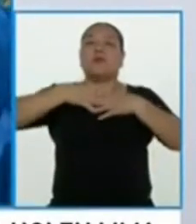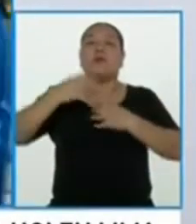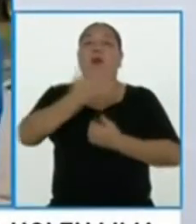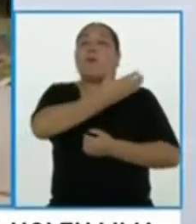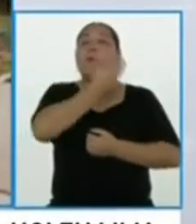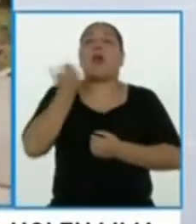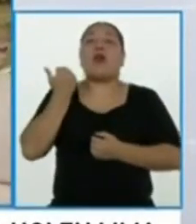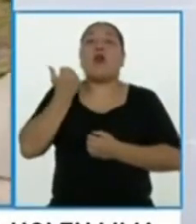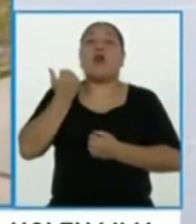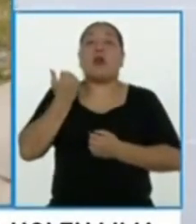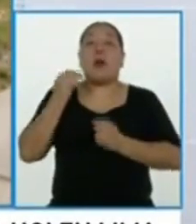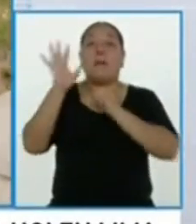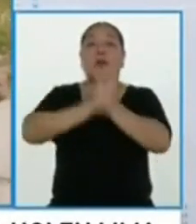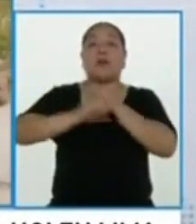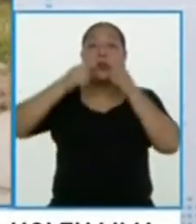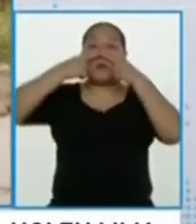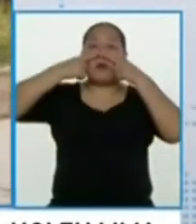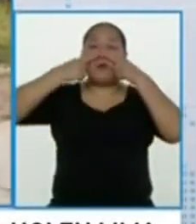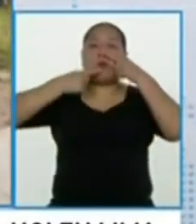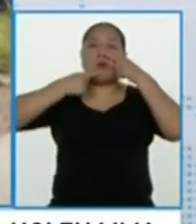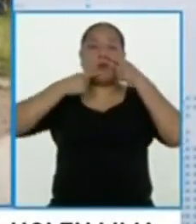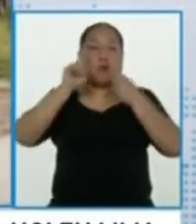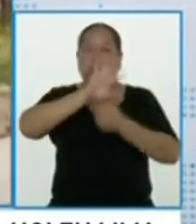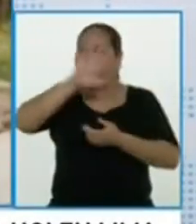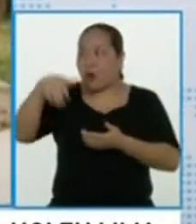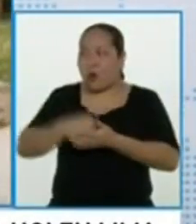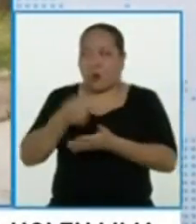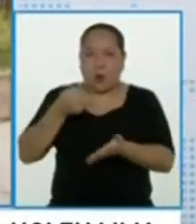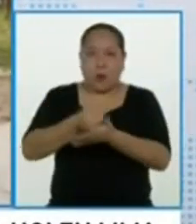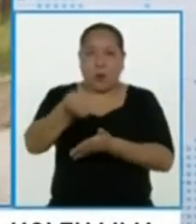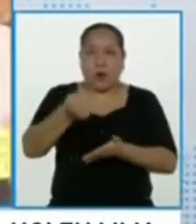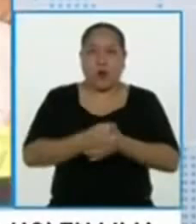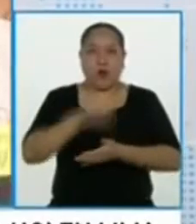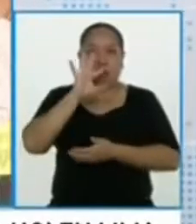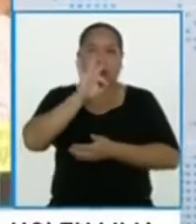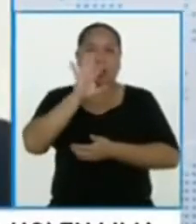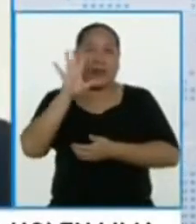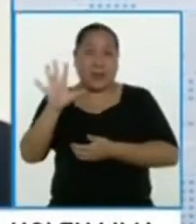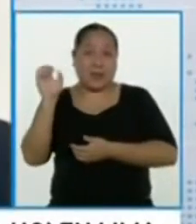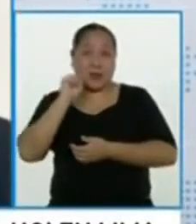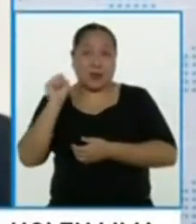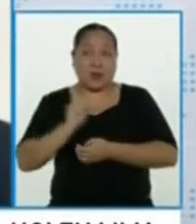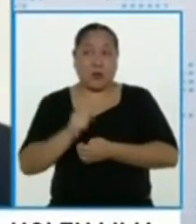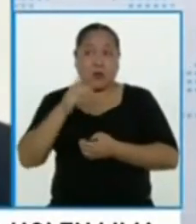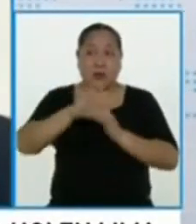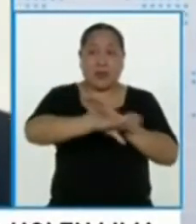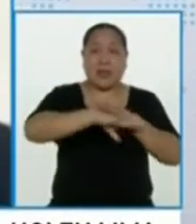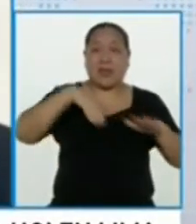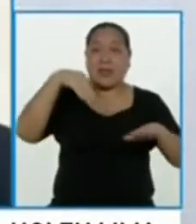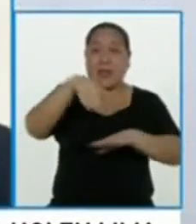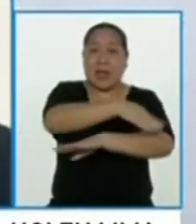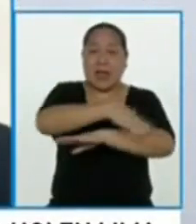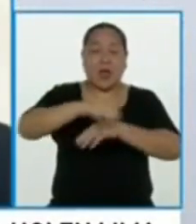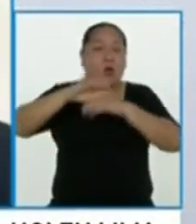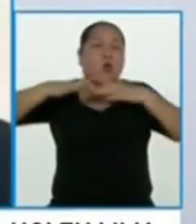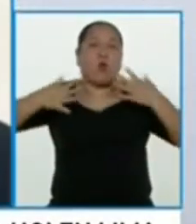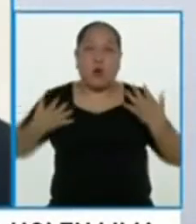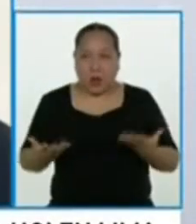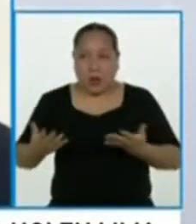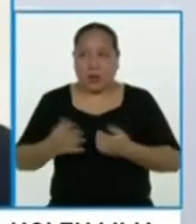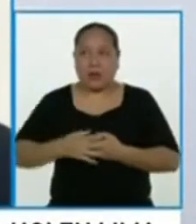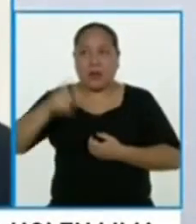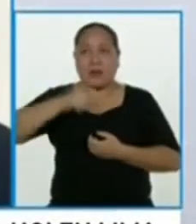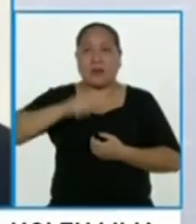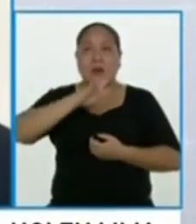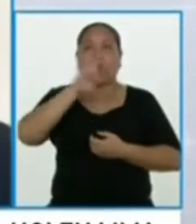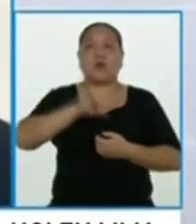protección de tu boca y tu nariz. Yo sé que todos no pueden pagar una mascarilla N95 que cuesta una fortuna de plata. Es más, sales a la calle y no la encuentran, no las venden ya. Tienen que